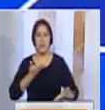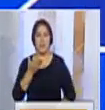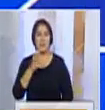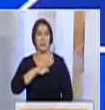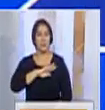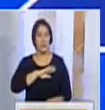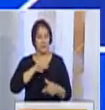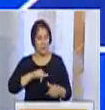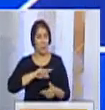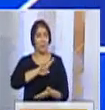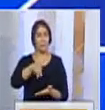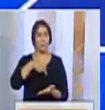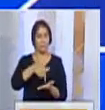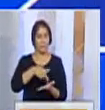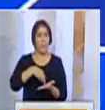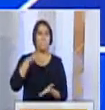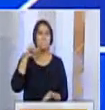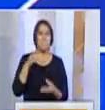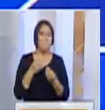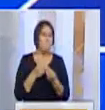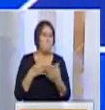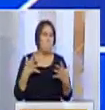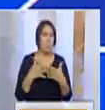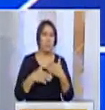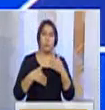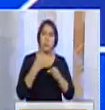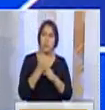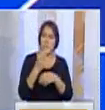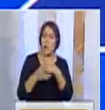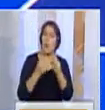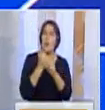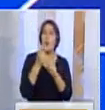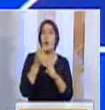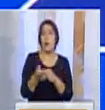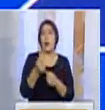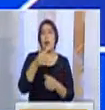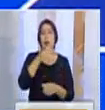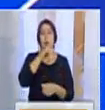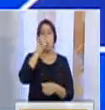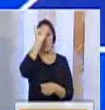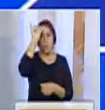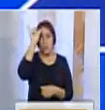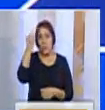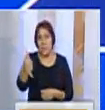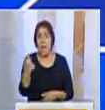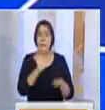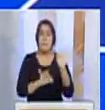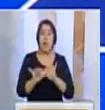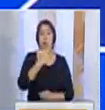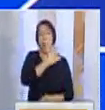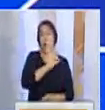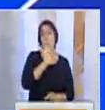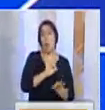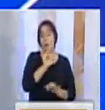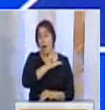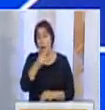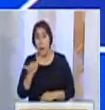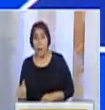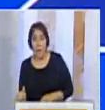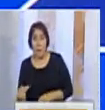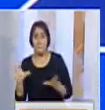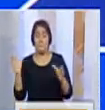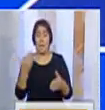y muchos lo han hecho durante muchos años. En el caso de Jutiapa y Jalapa, por ejemplo, los presidentes de las juntas llevan